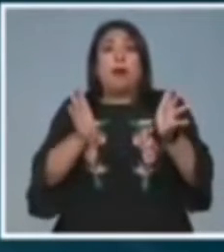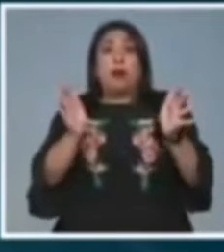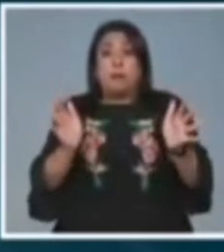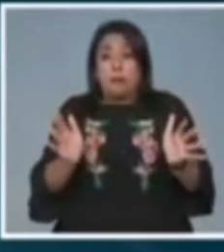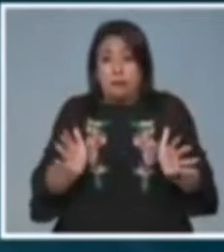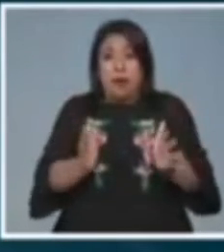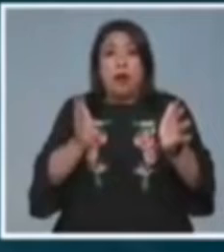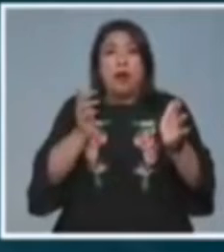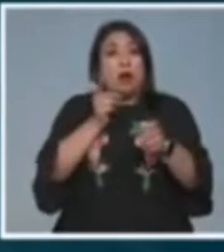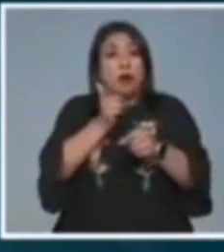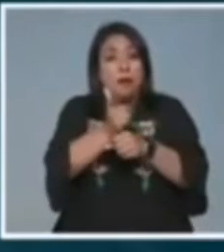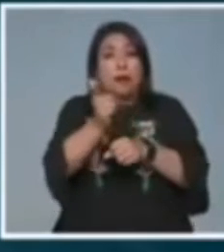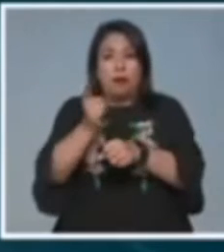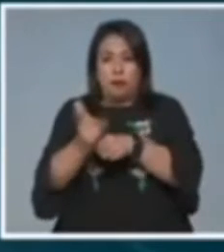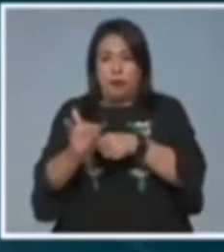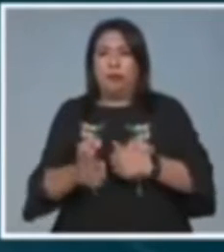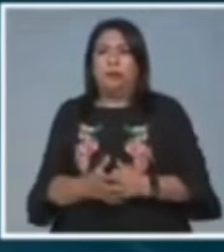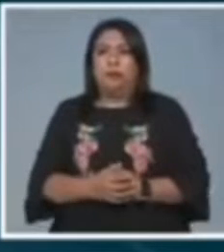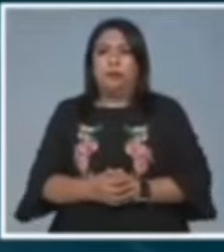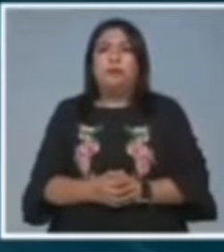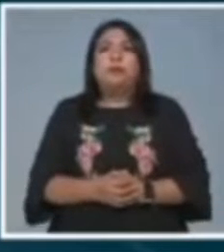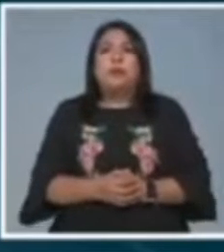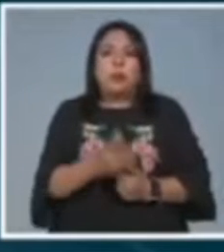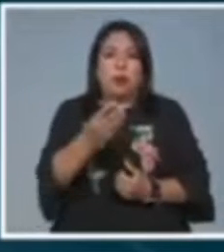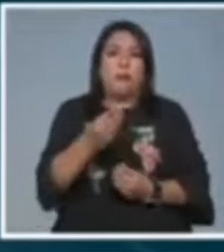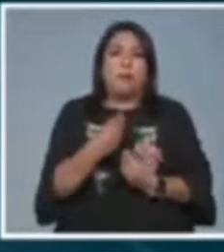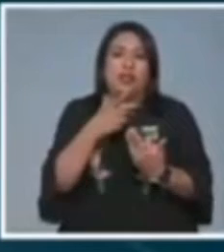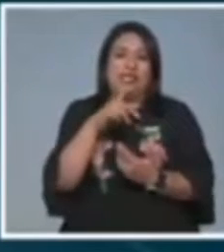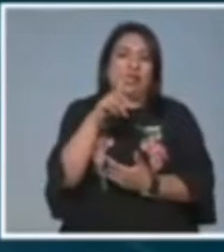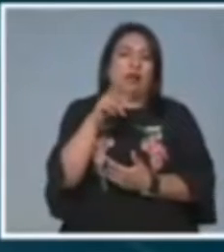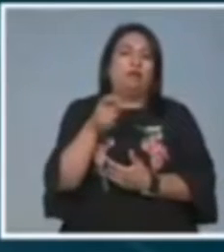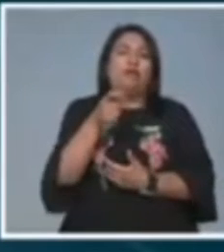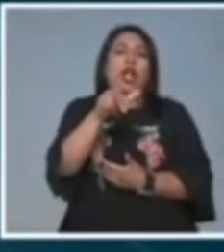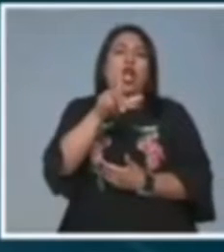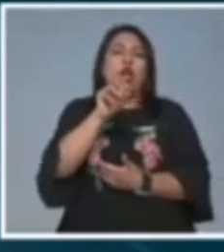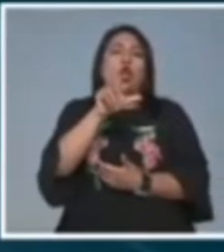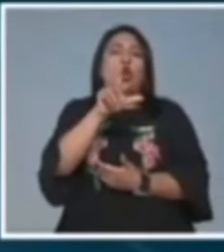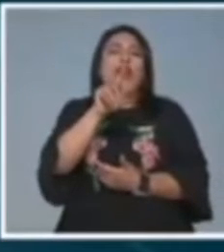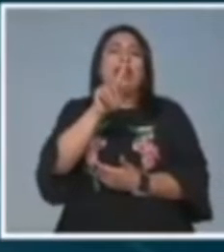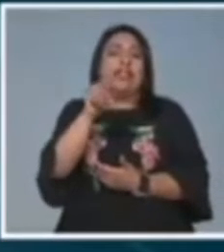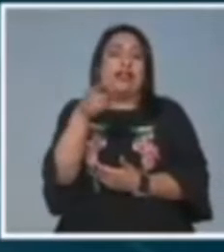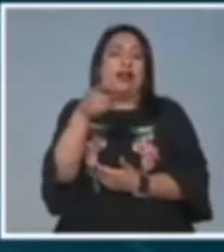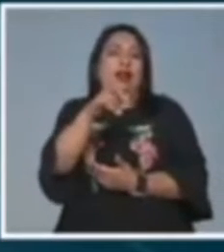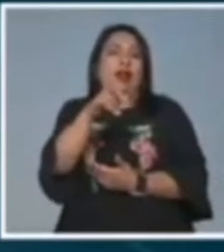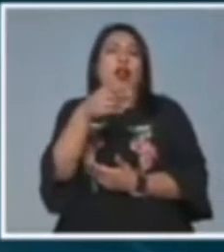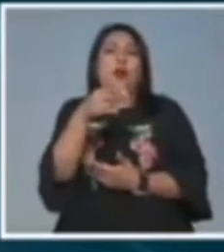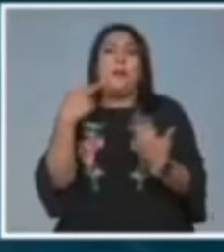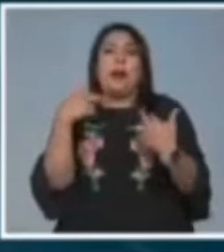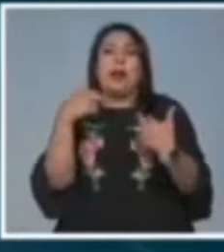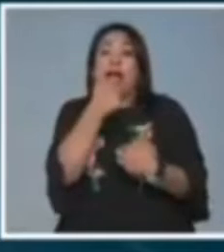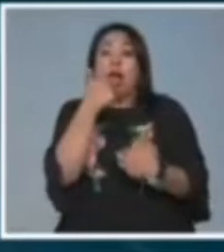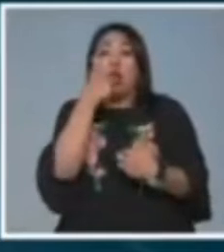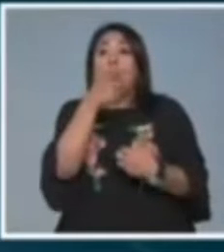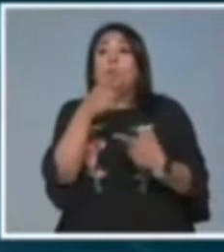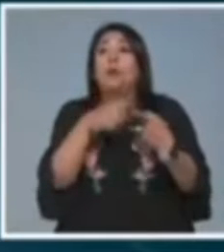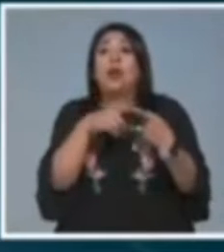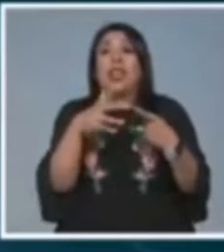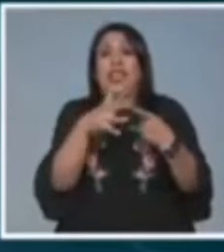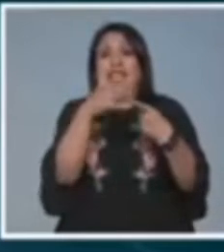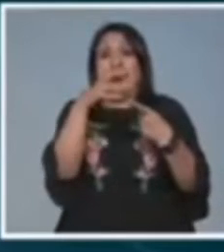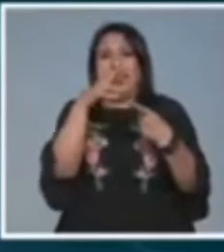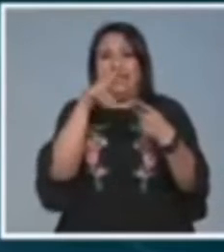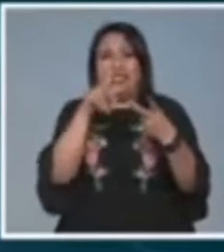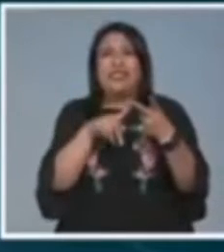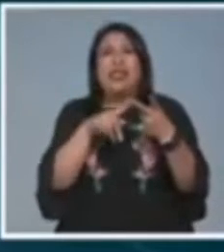sorpresivos hallazgos. En la poesía de Lolita, como la conocían sus alumnos, están presentes la guerra cristera,